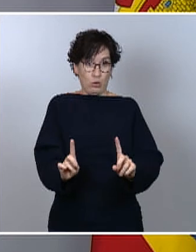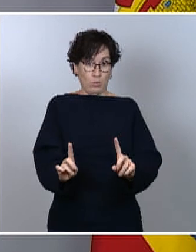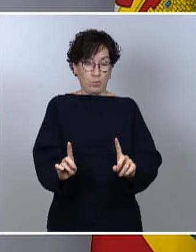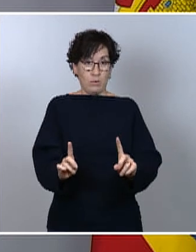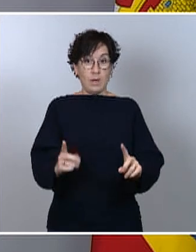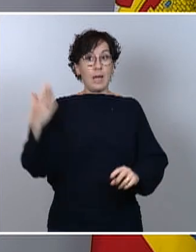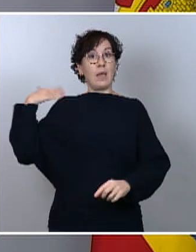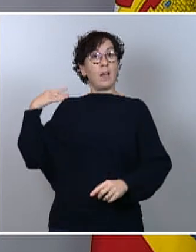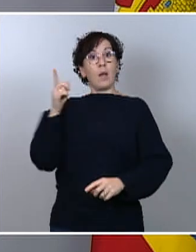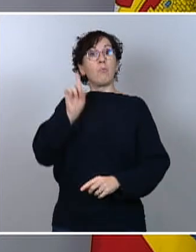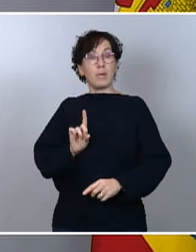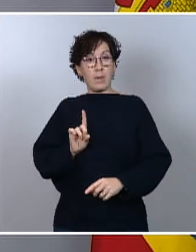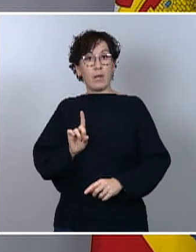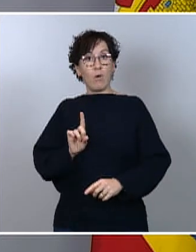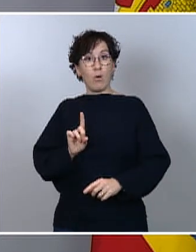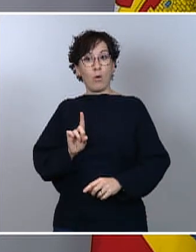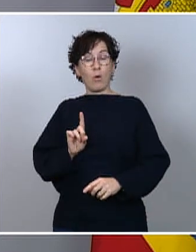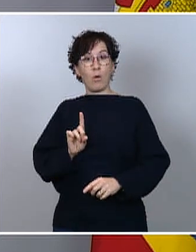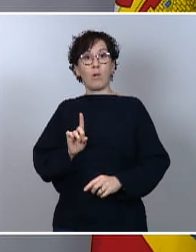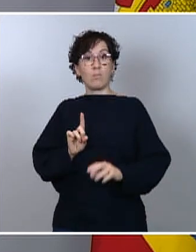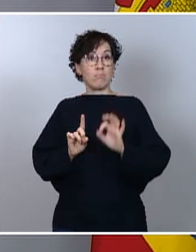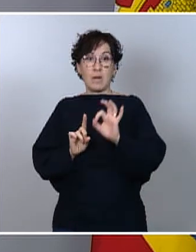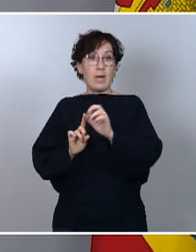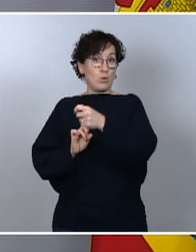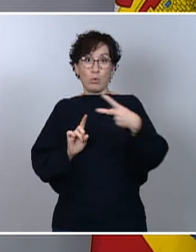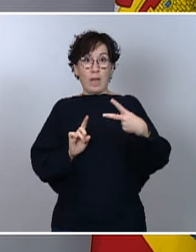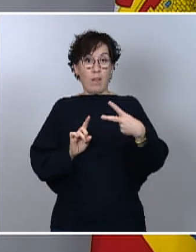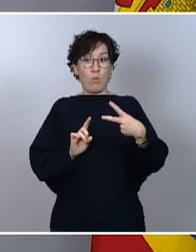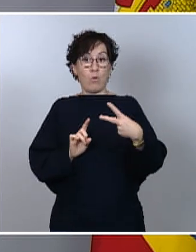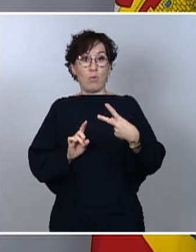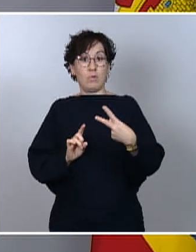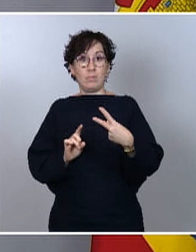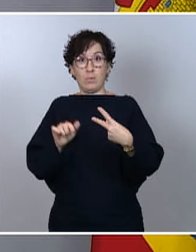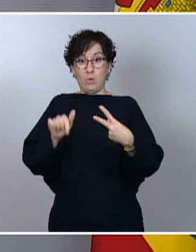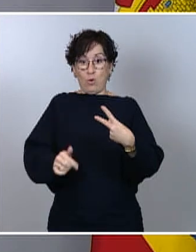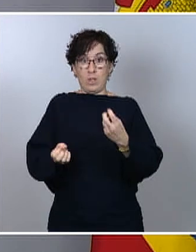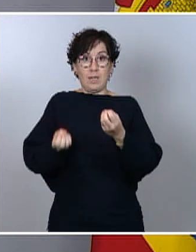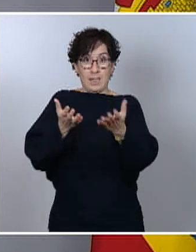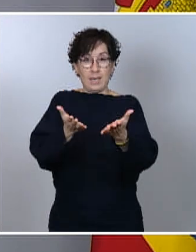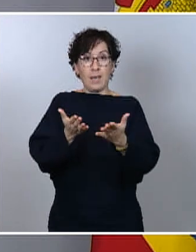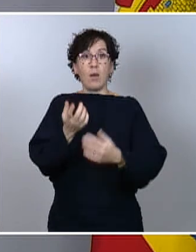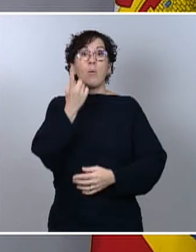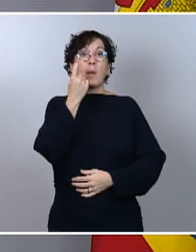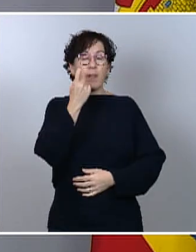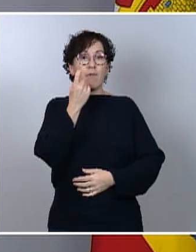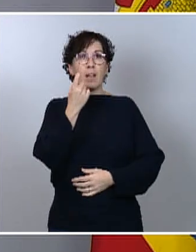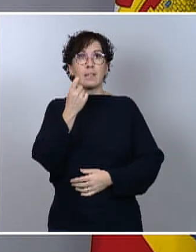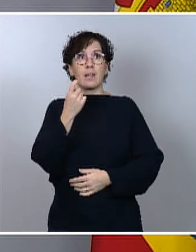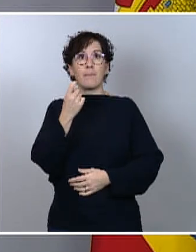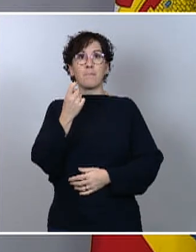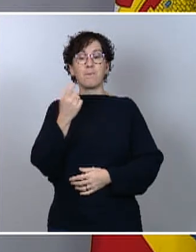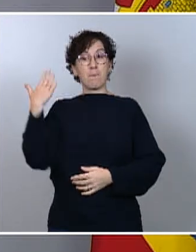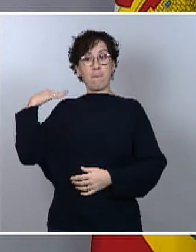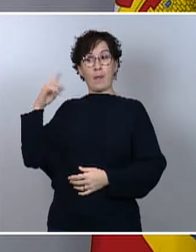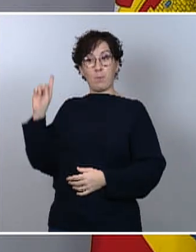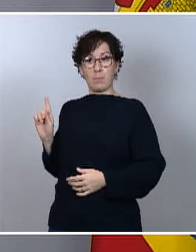del estudio de seroprevalencia son los que estamos comentando aquí y necesitamos un proceso parecido a lo que hemos hecho con la primera onda